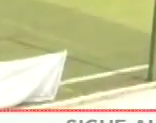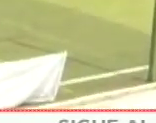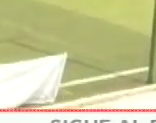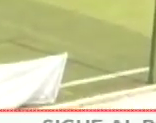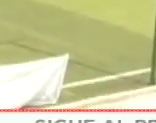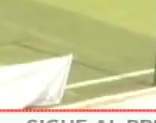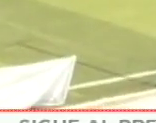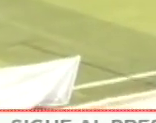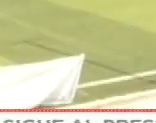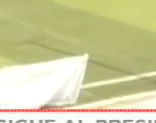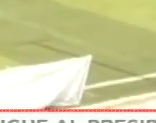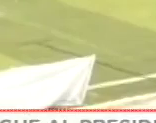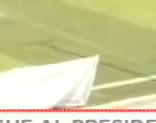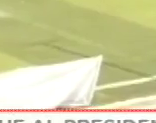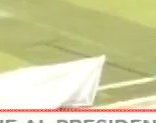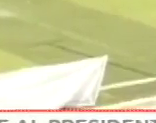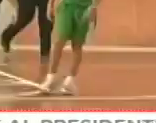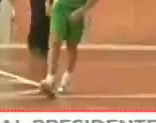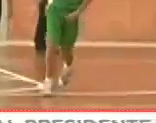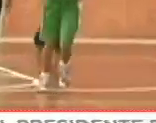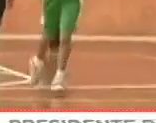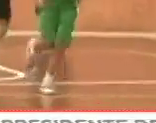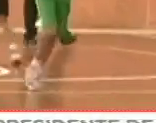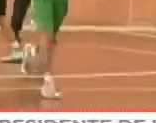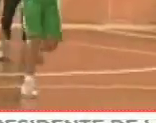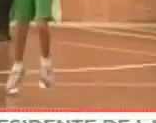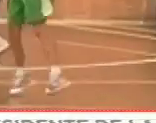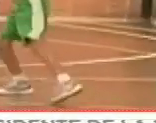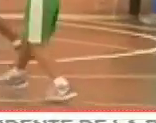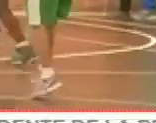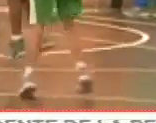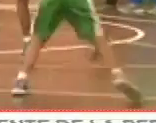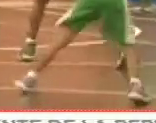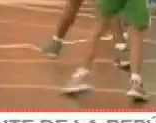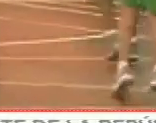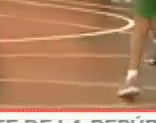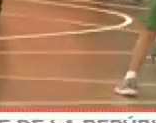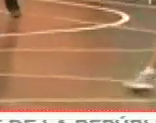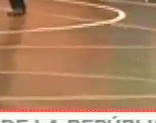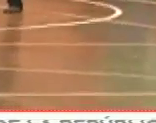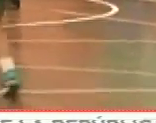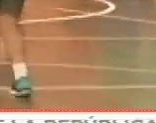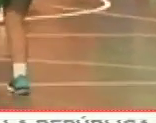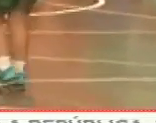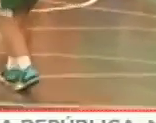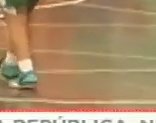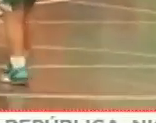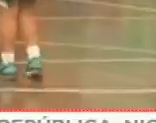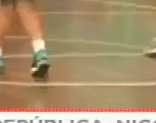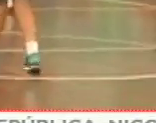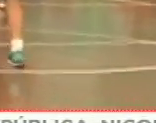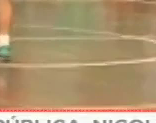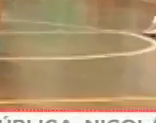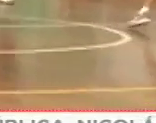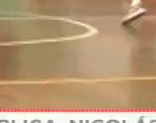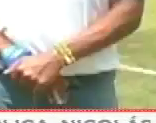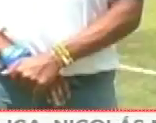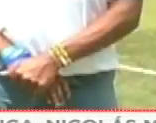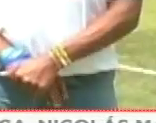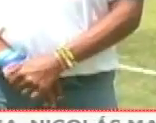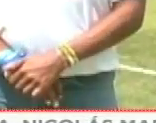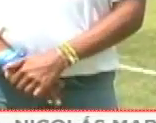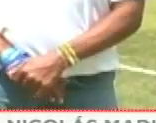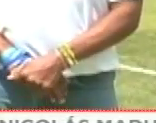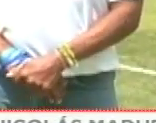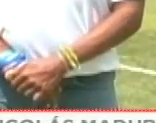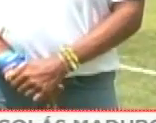Estado Miranda, desarrollando de manera exitosa la 18ª edición de los Juegos Deportivos Nacionales Estudiantiles. Me acompañan en este